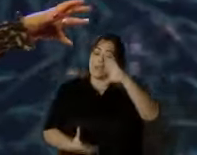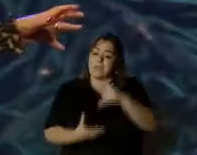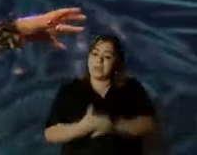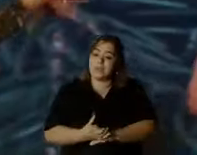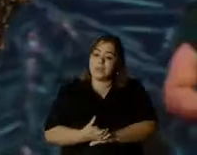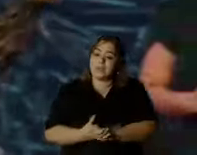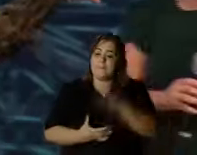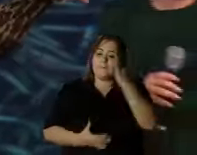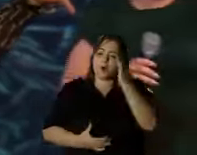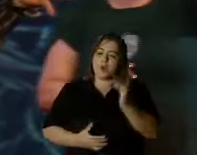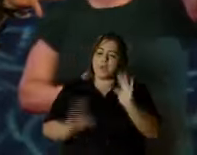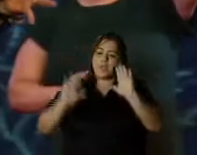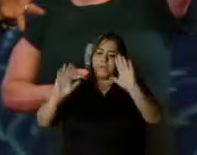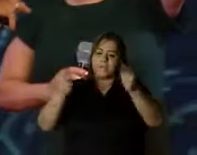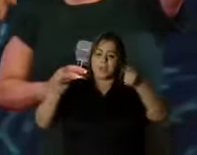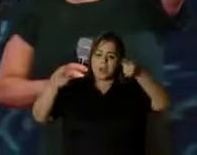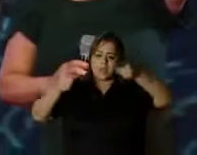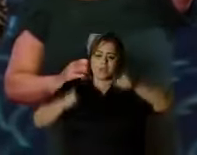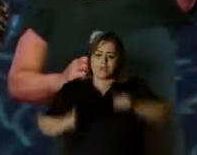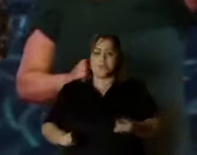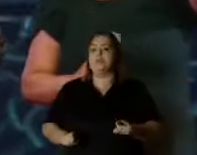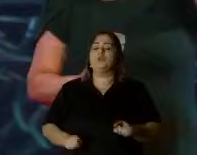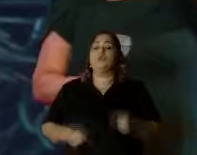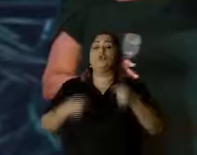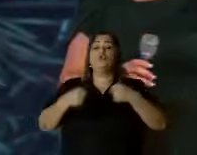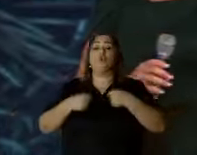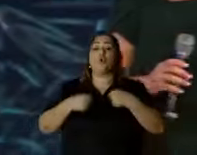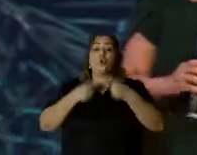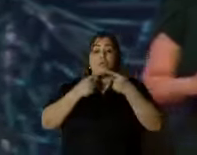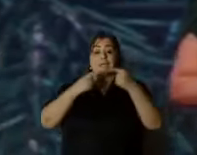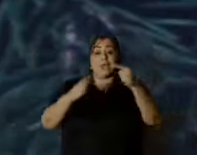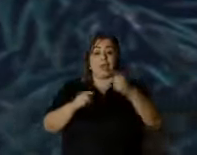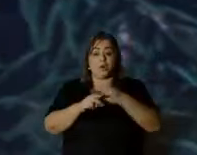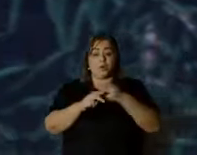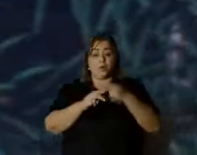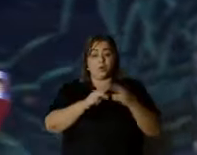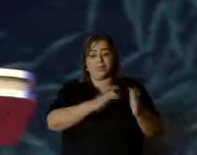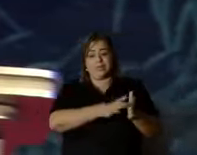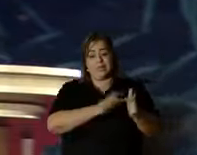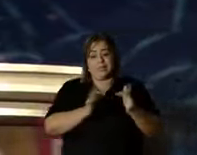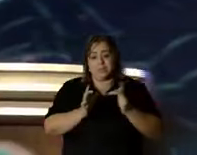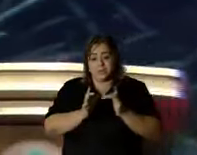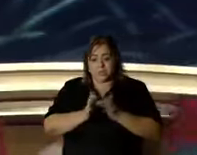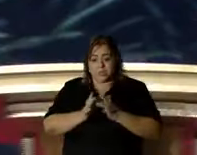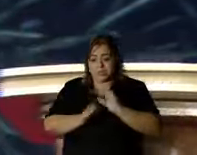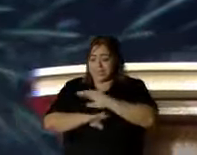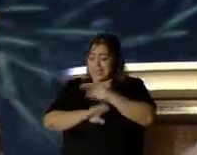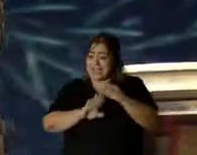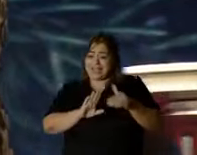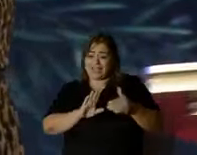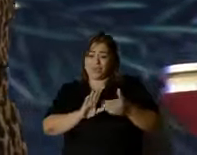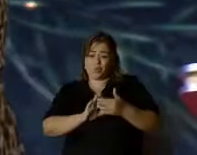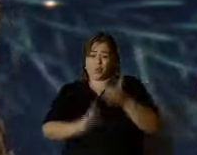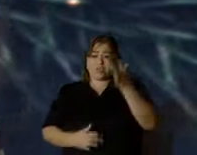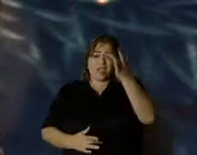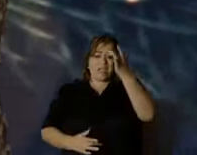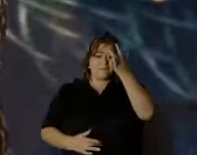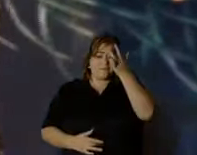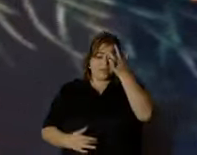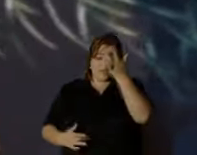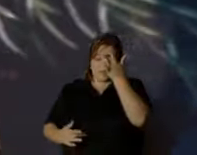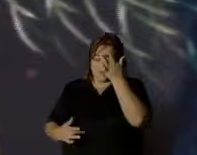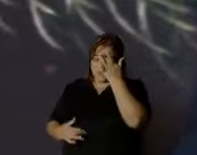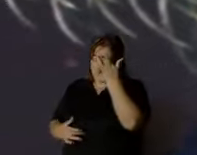milagro. Por un milagro. Yo declaro en el nombre de Jesús que toda enfermedad ahora